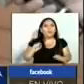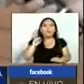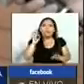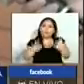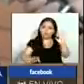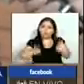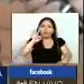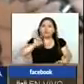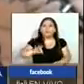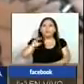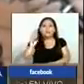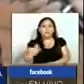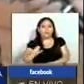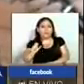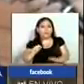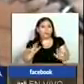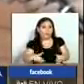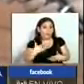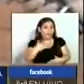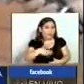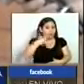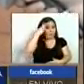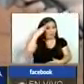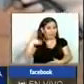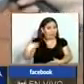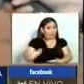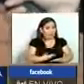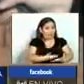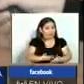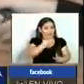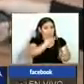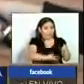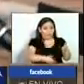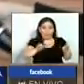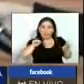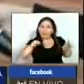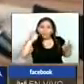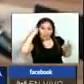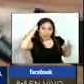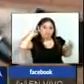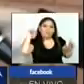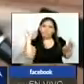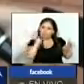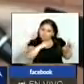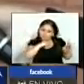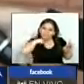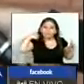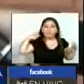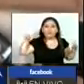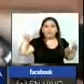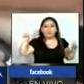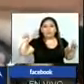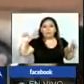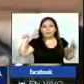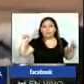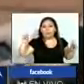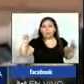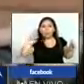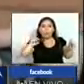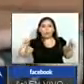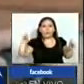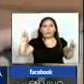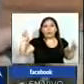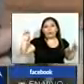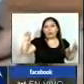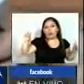Justicia ¿Verdad? Por lo que le pasó A mi hija Porque es un asesino Porque un asesino Ronald Atilio Urbina